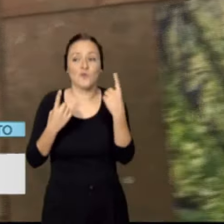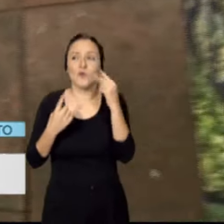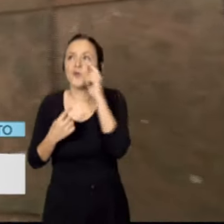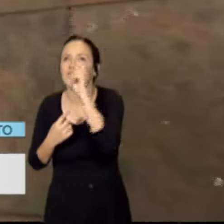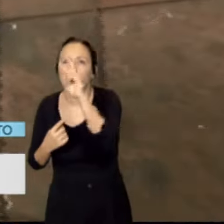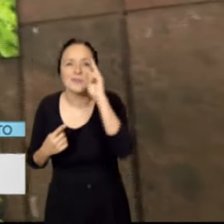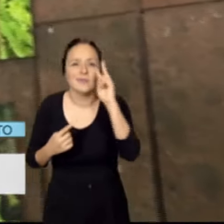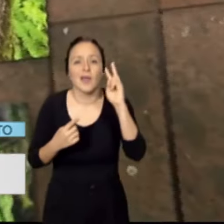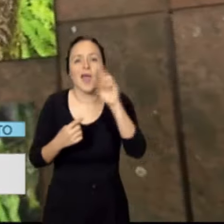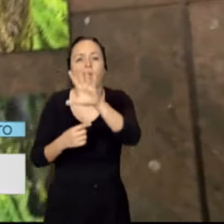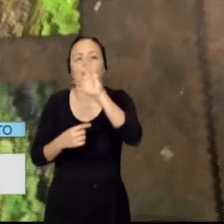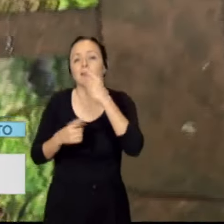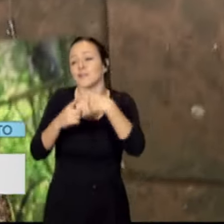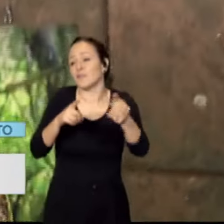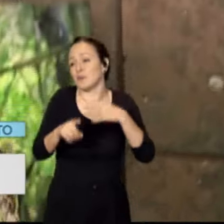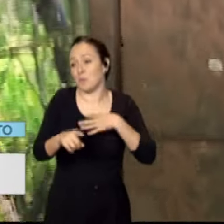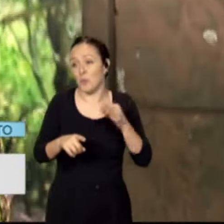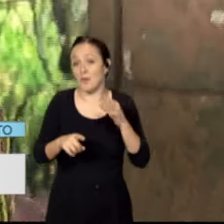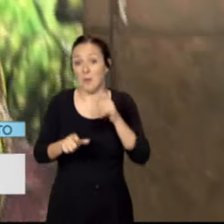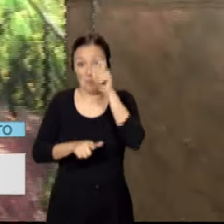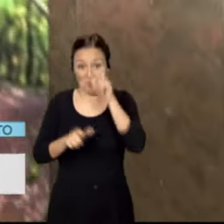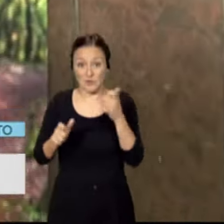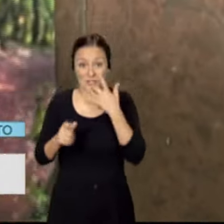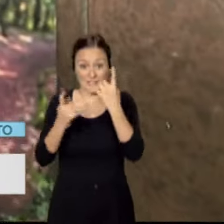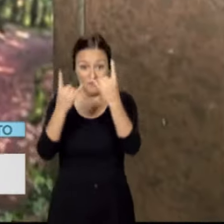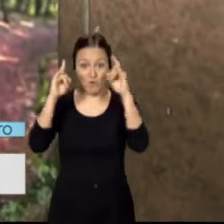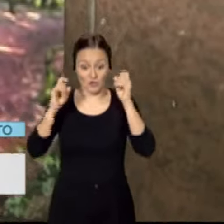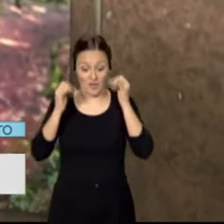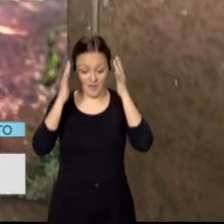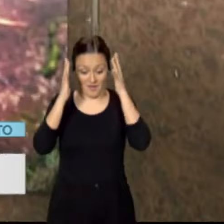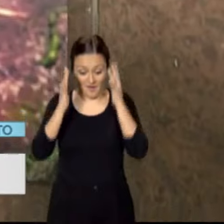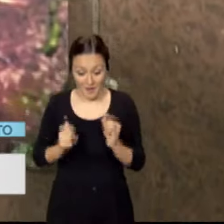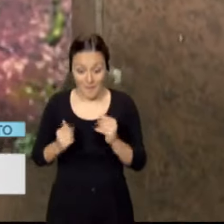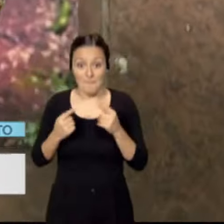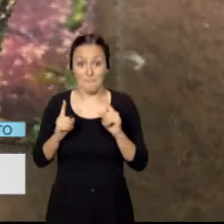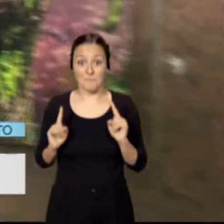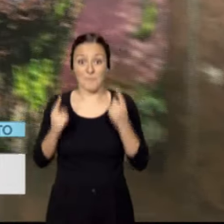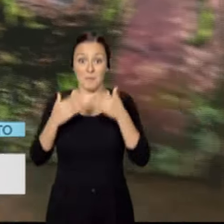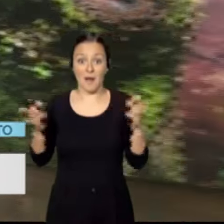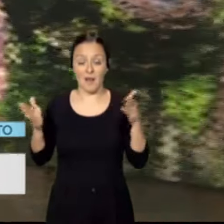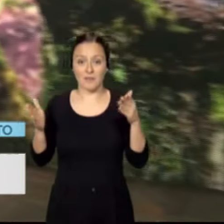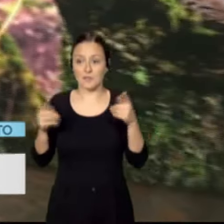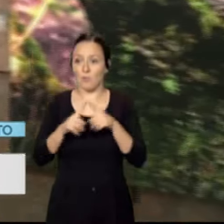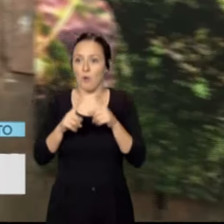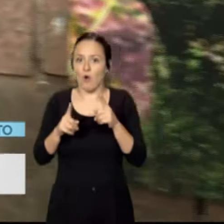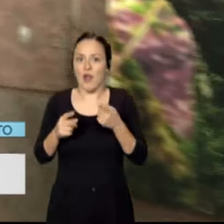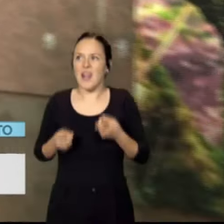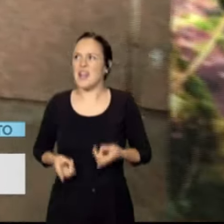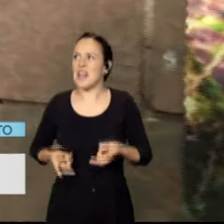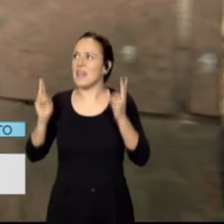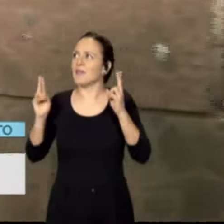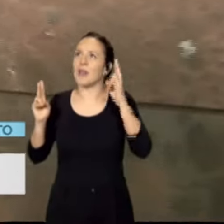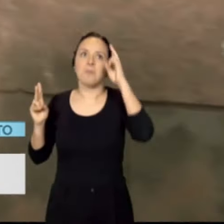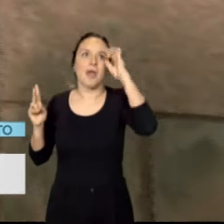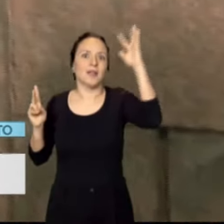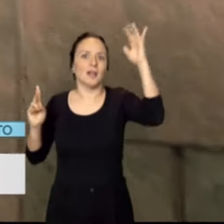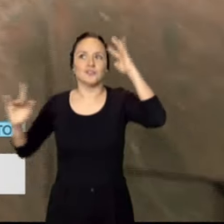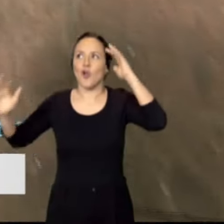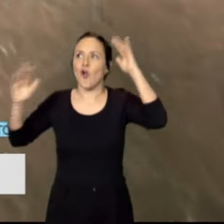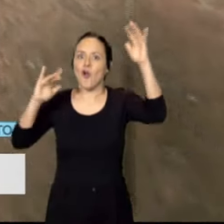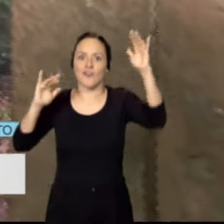alguien que camina por la primera vez en el bosque está completamente libre de imaginarse las cosas que